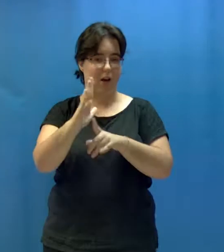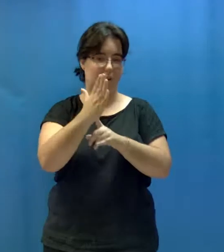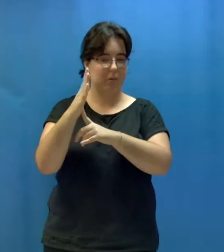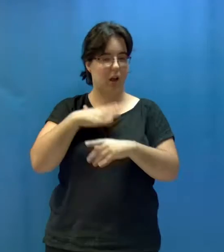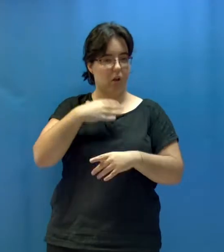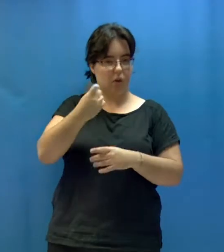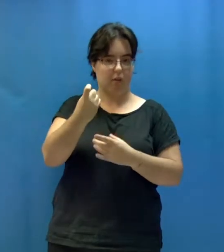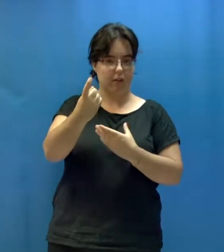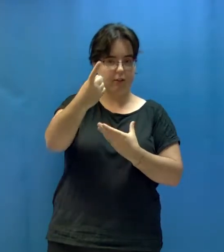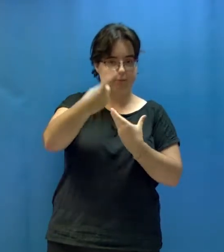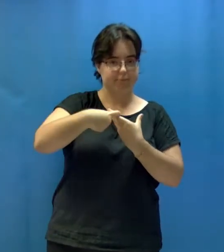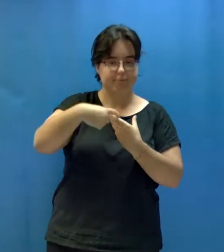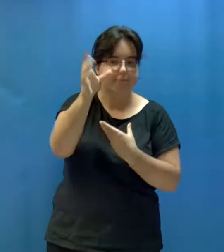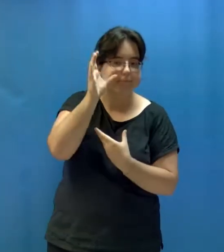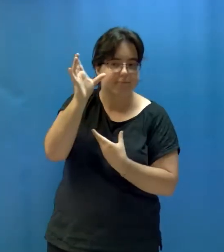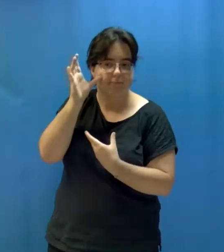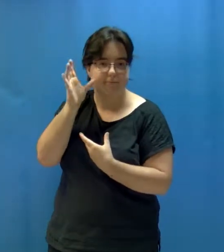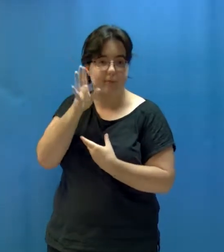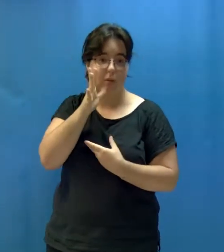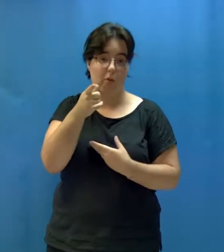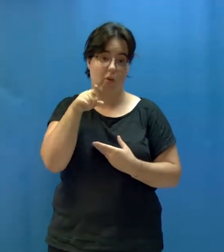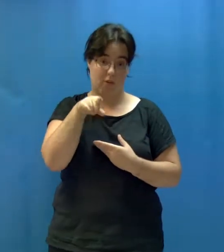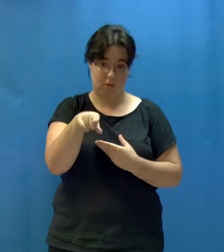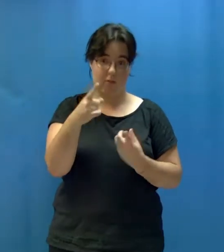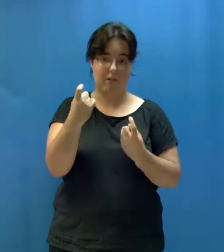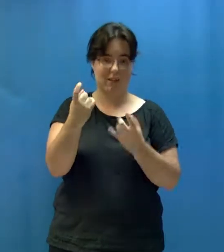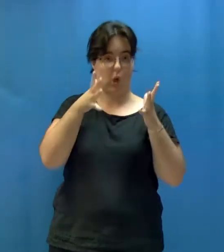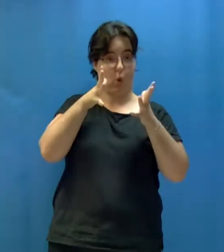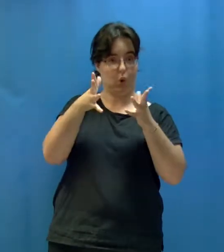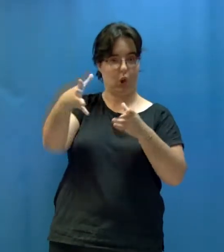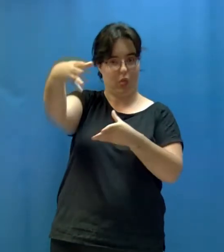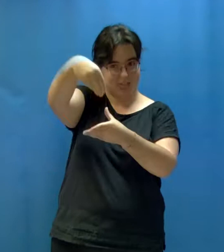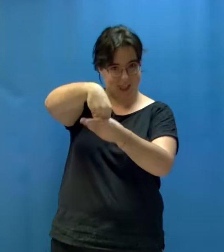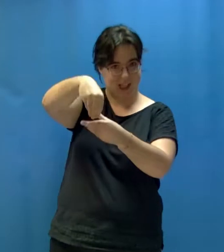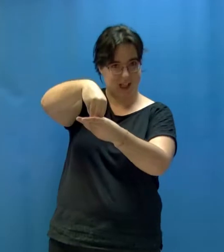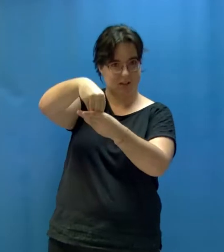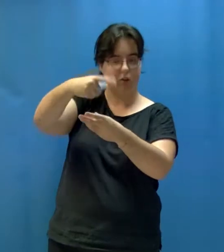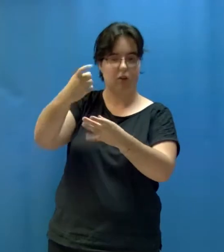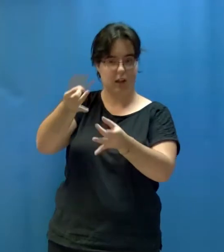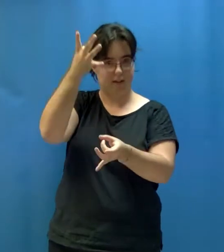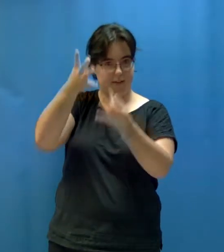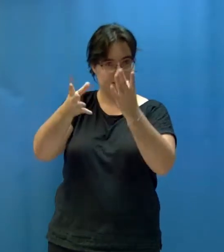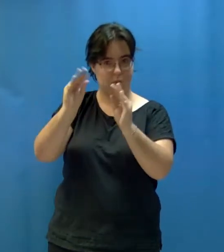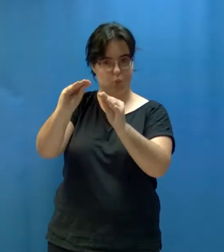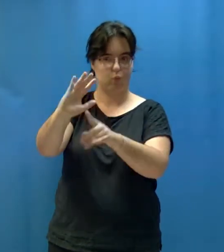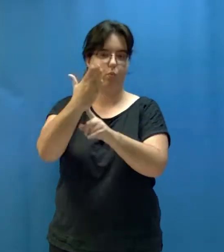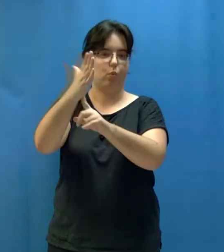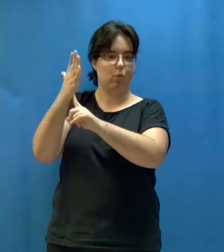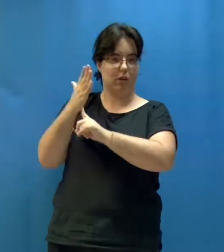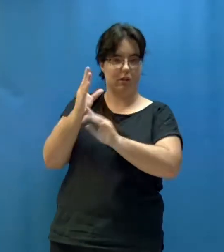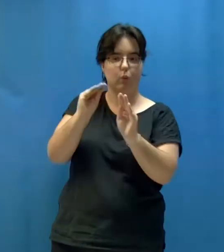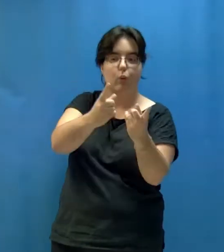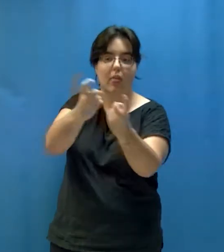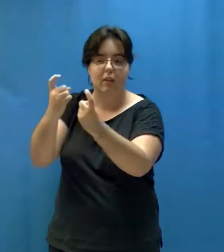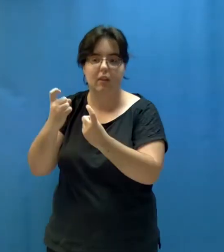ja que tal volta seria aquest consell on es replegarien les necessitats de formació dels centres educatius i alhora